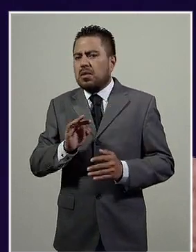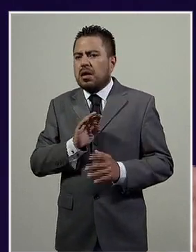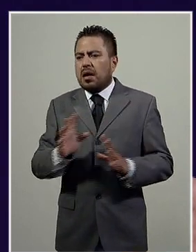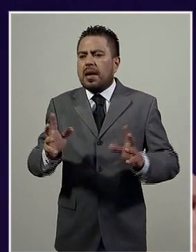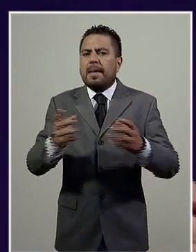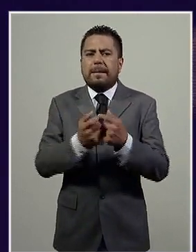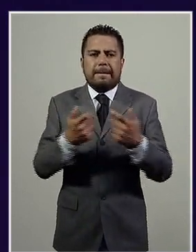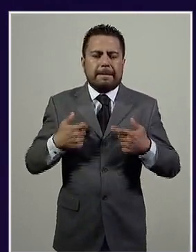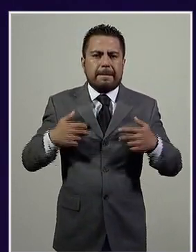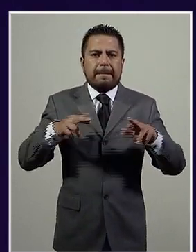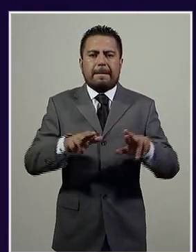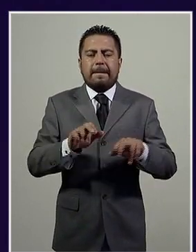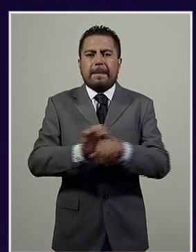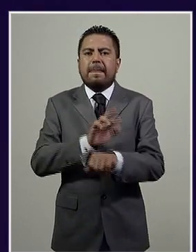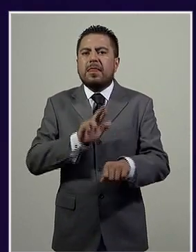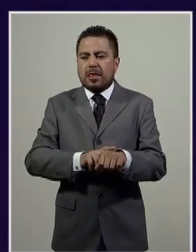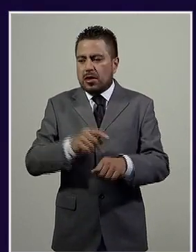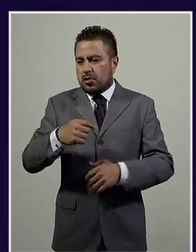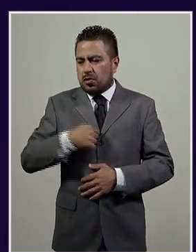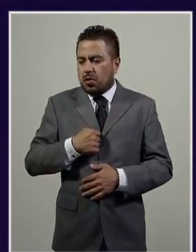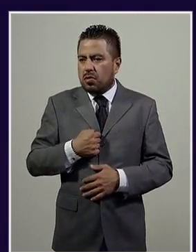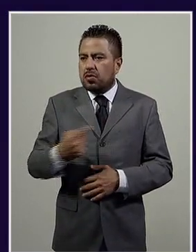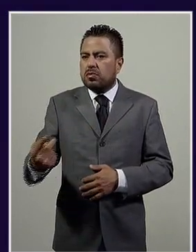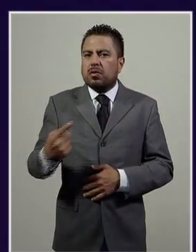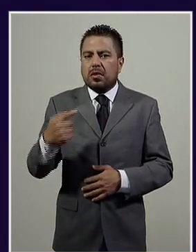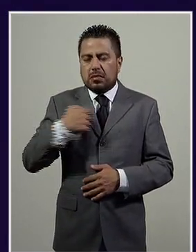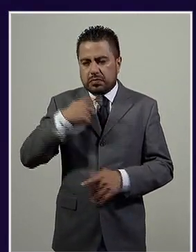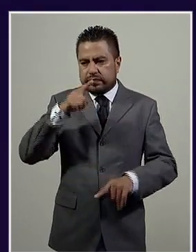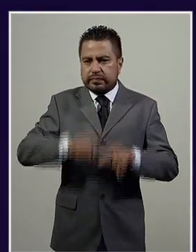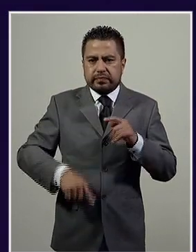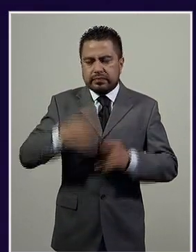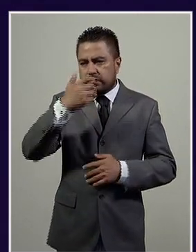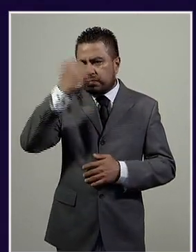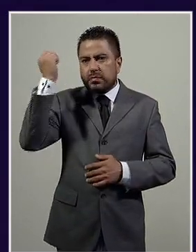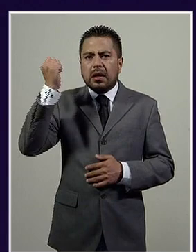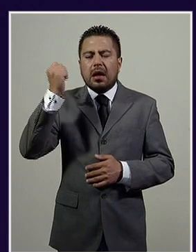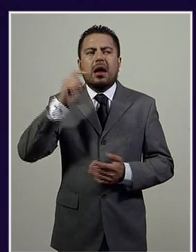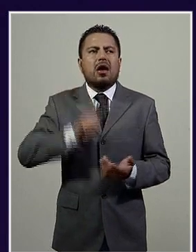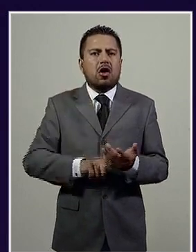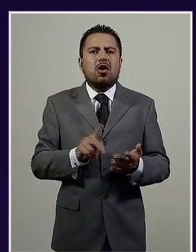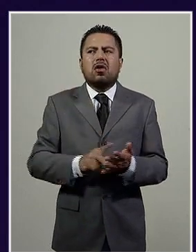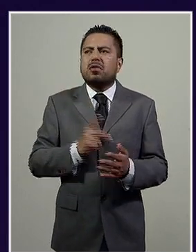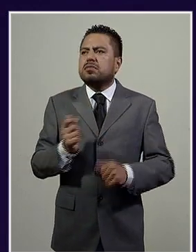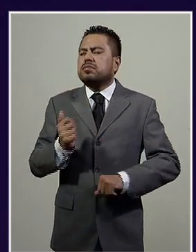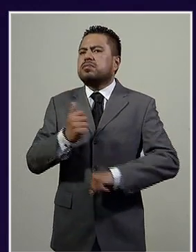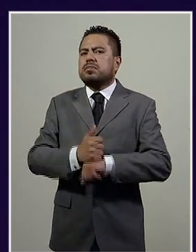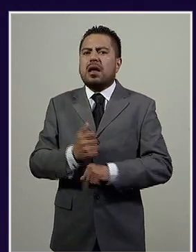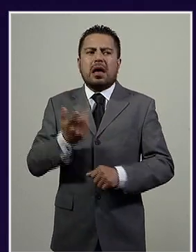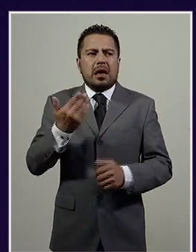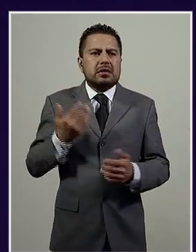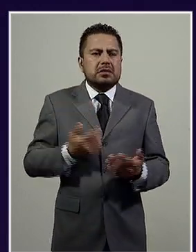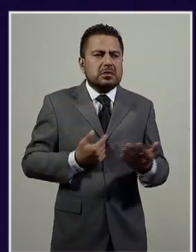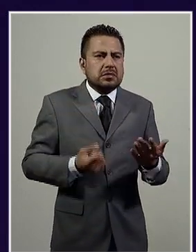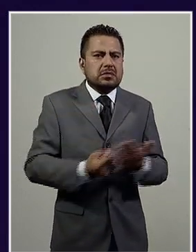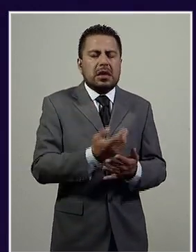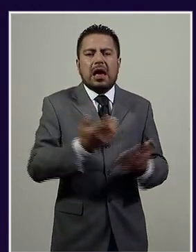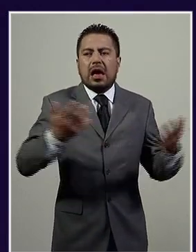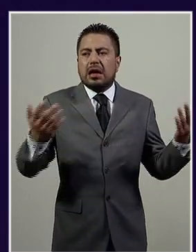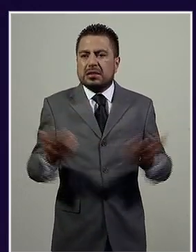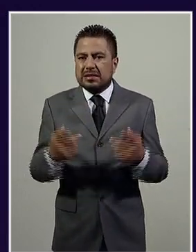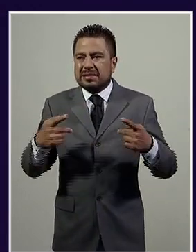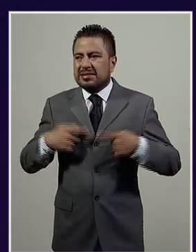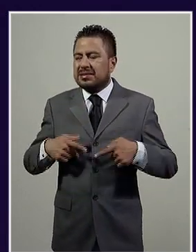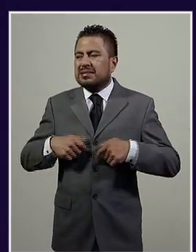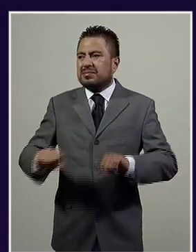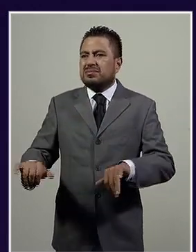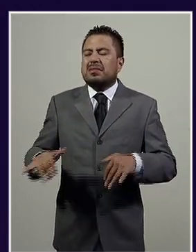el representante de la autoridad y yo, me lo quito y y me lo vuelvo a poner antes de salir. Pero hacerlo en público sí